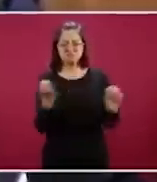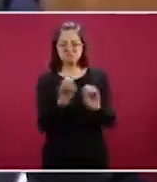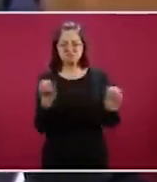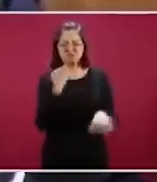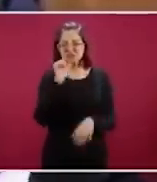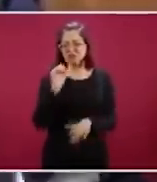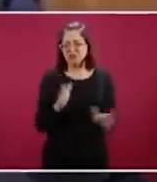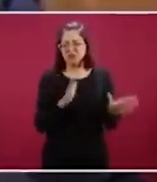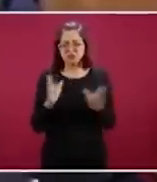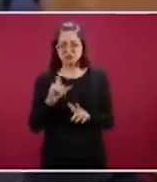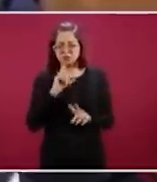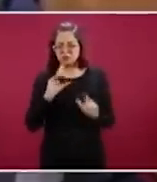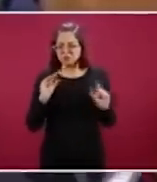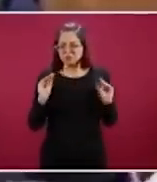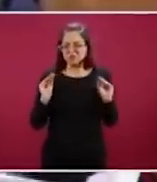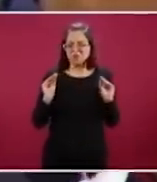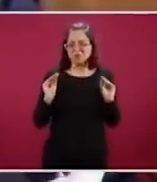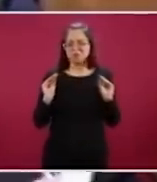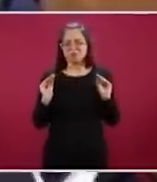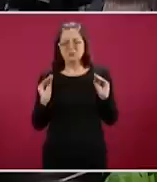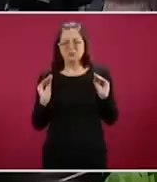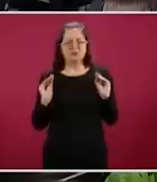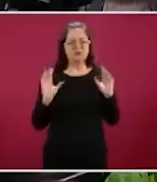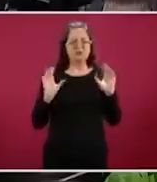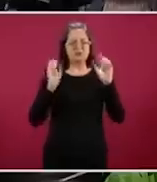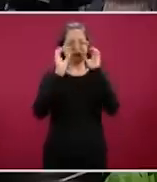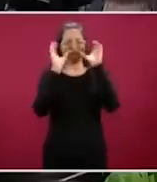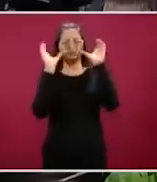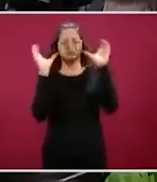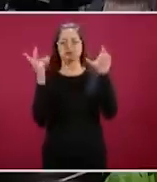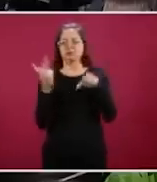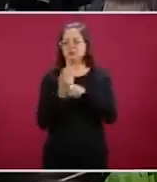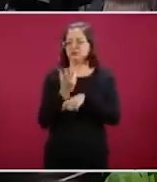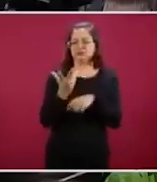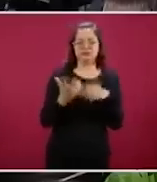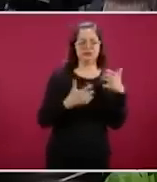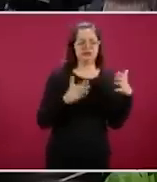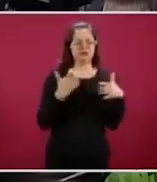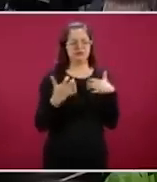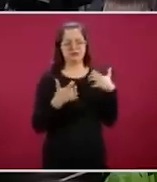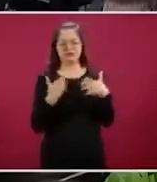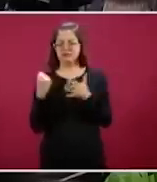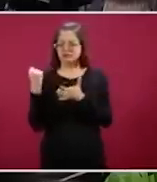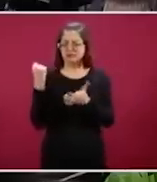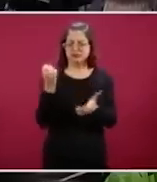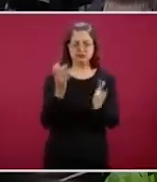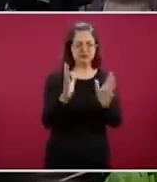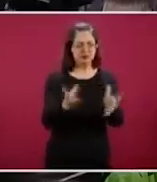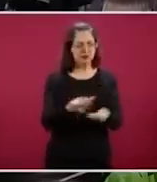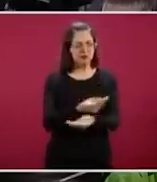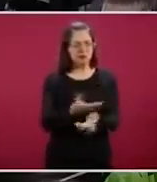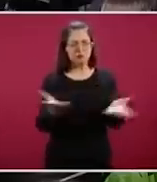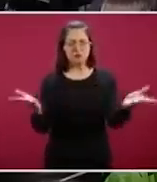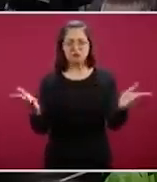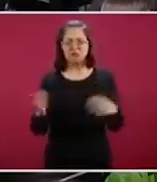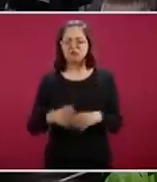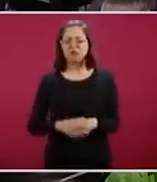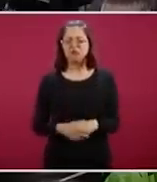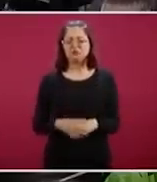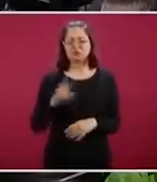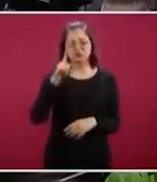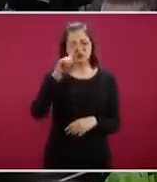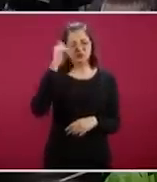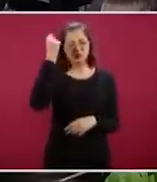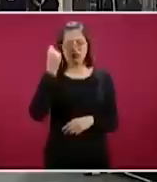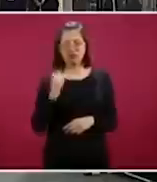un ladito, se quedó pues así, ¿qué está pasando? Ya se entregaron esos recursos y la ganadería allá en